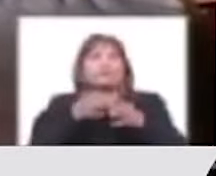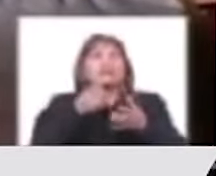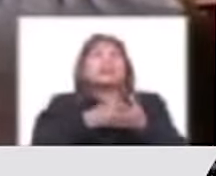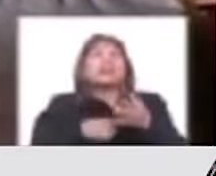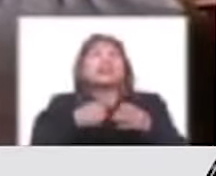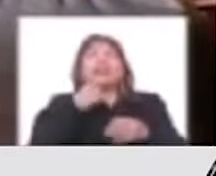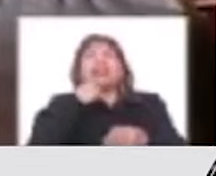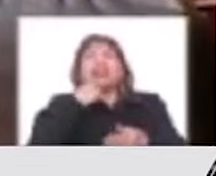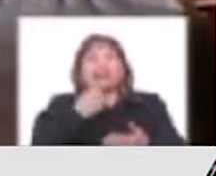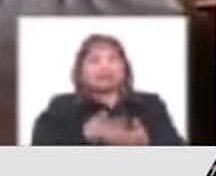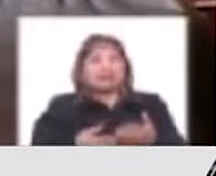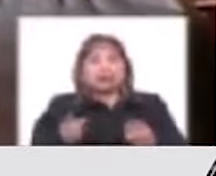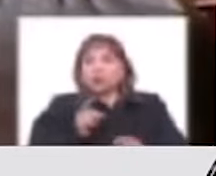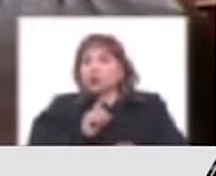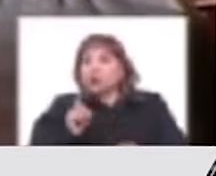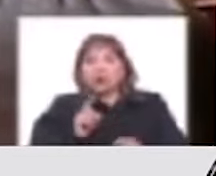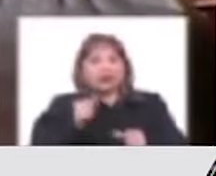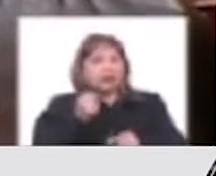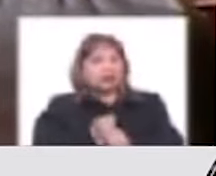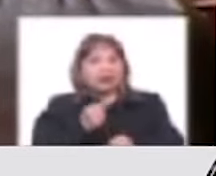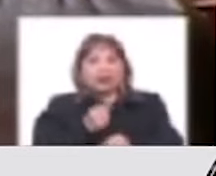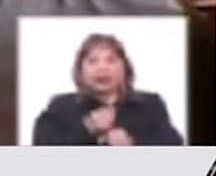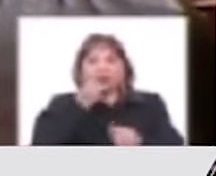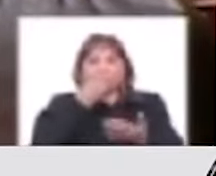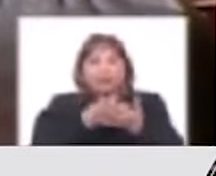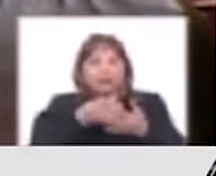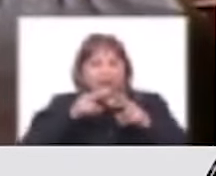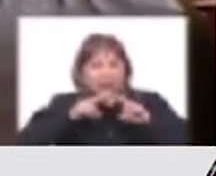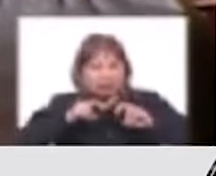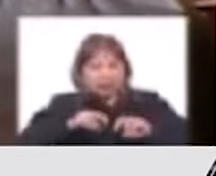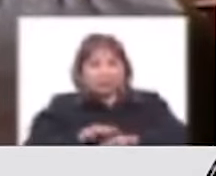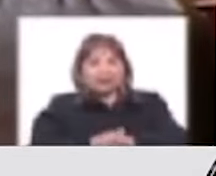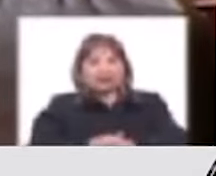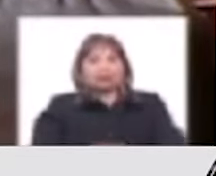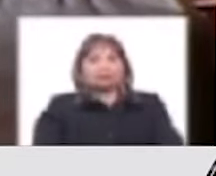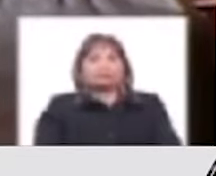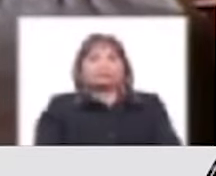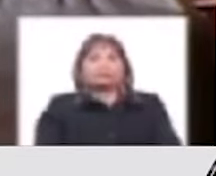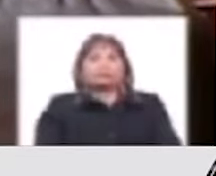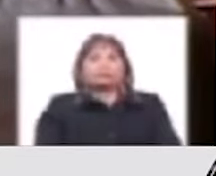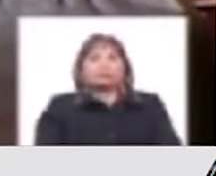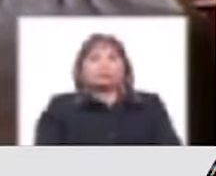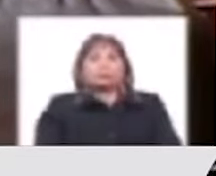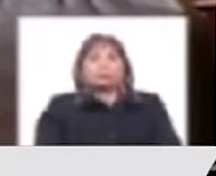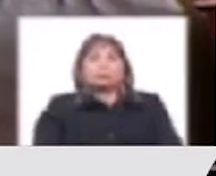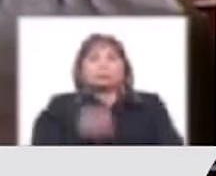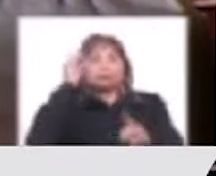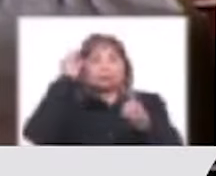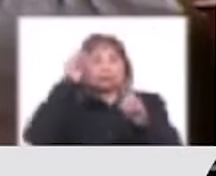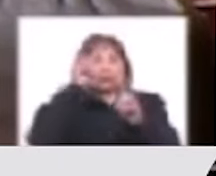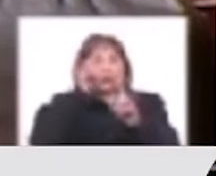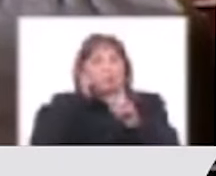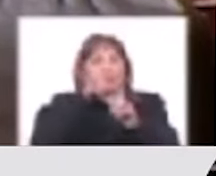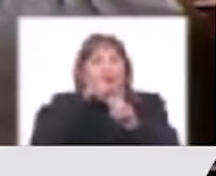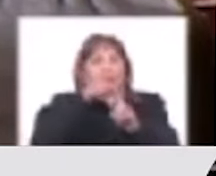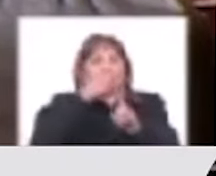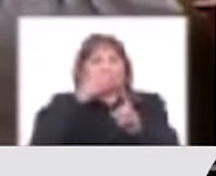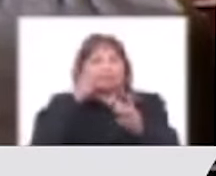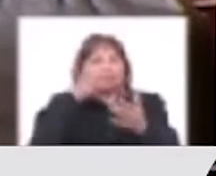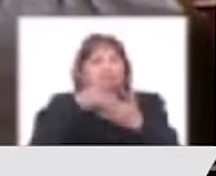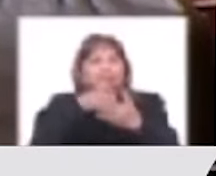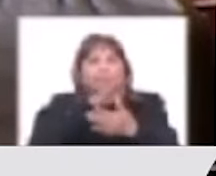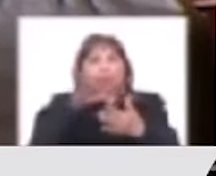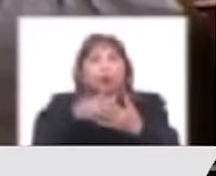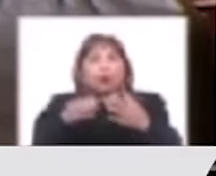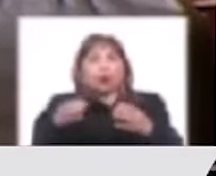la logística que actualmente tiene la Policía Nacional. Entendemos que hay una falta de efectivos que tienen que realizar o